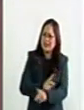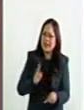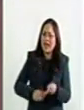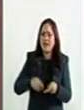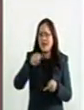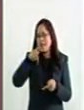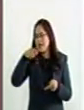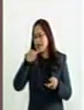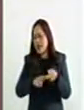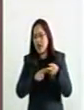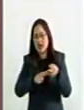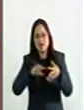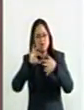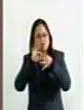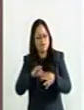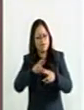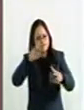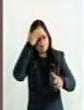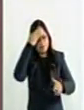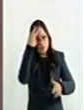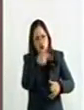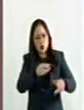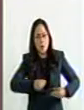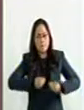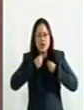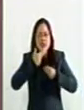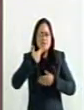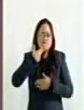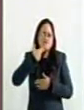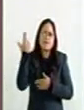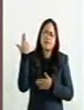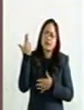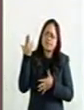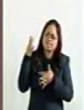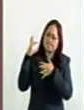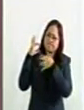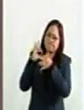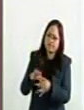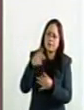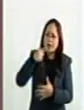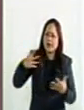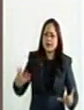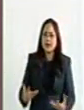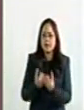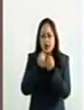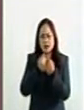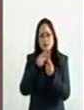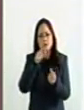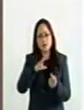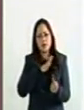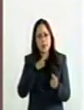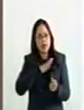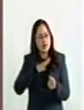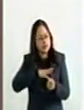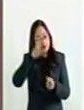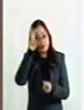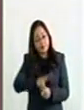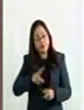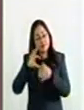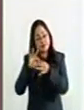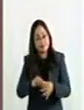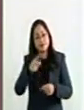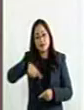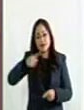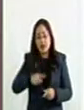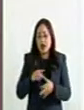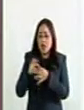reconocimiento al sacrificio de un hombre que entregó su vida para salvarla de los demás. Hay un profundo testimonio de solidaridad